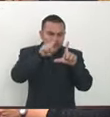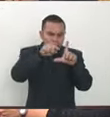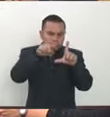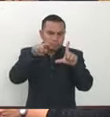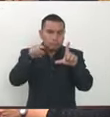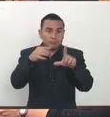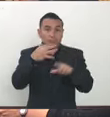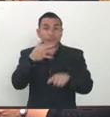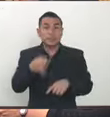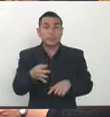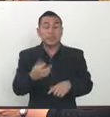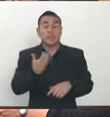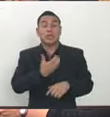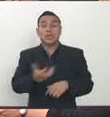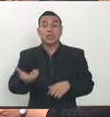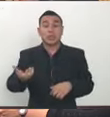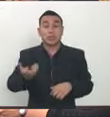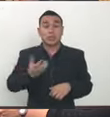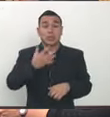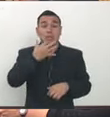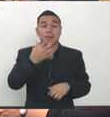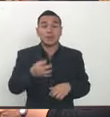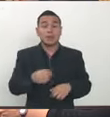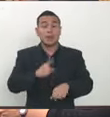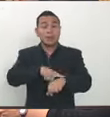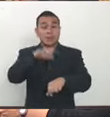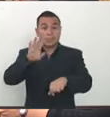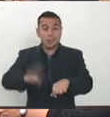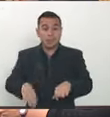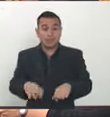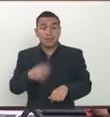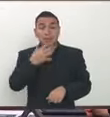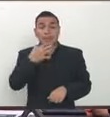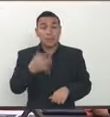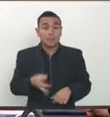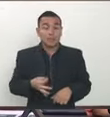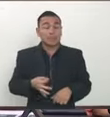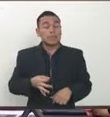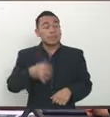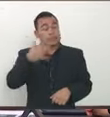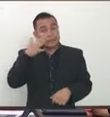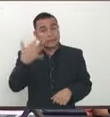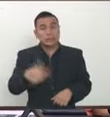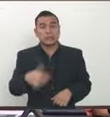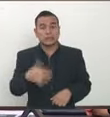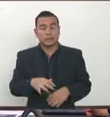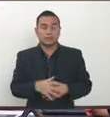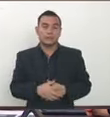países donde se toman medidas tarde y extremas. Y entonces,